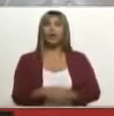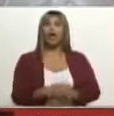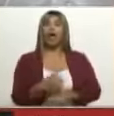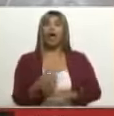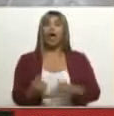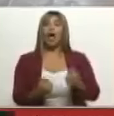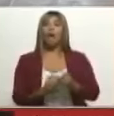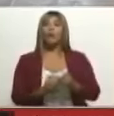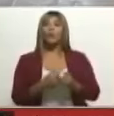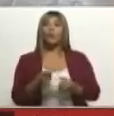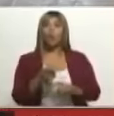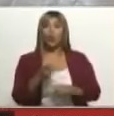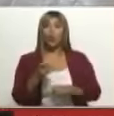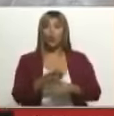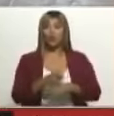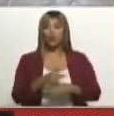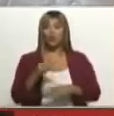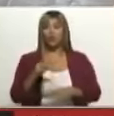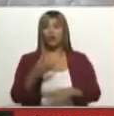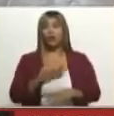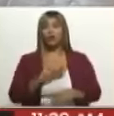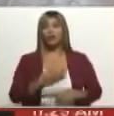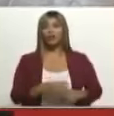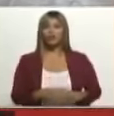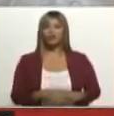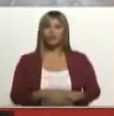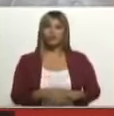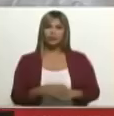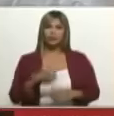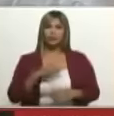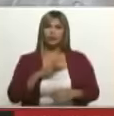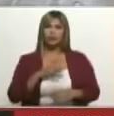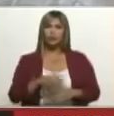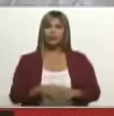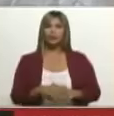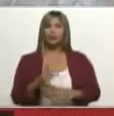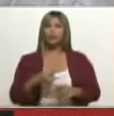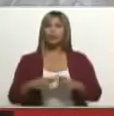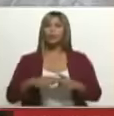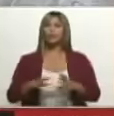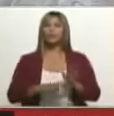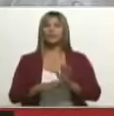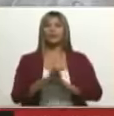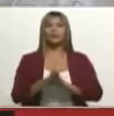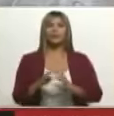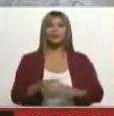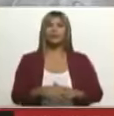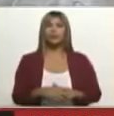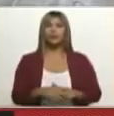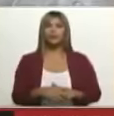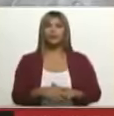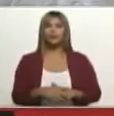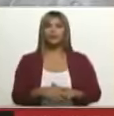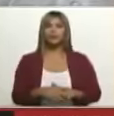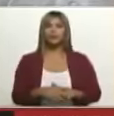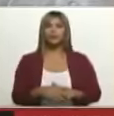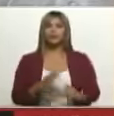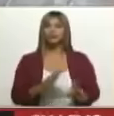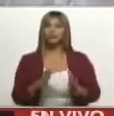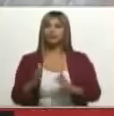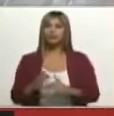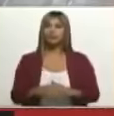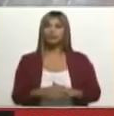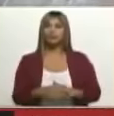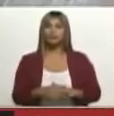gobernadores y alcaldes, con el apoyo del poder popular organizado. De manera que vamos avanzando de manera significativa hacia